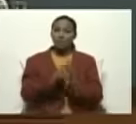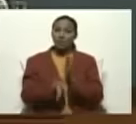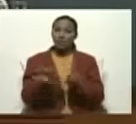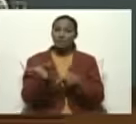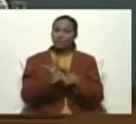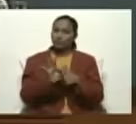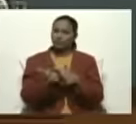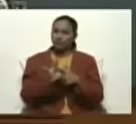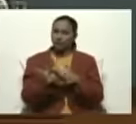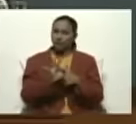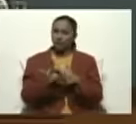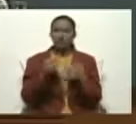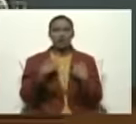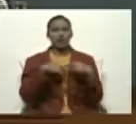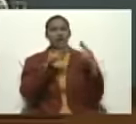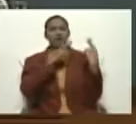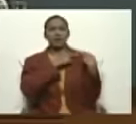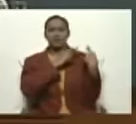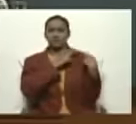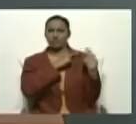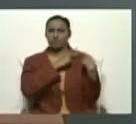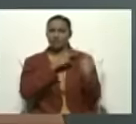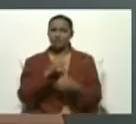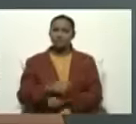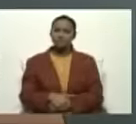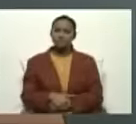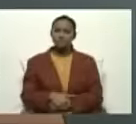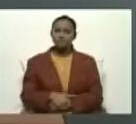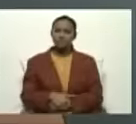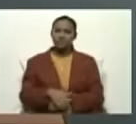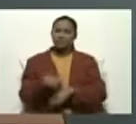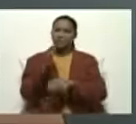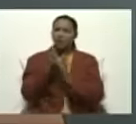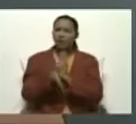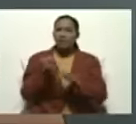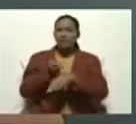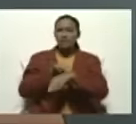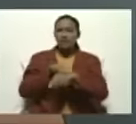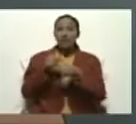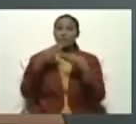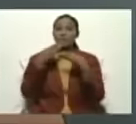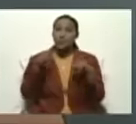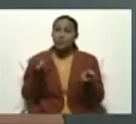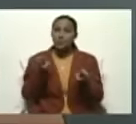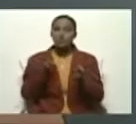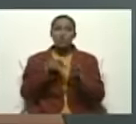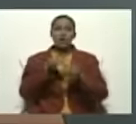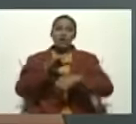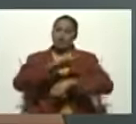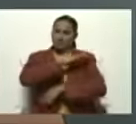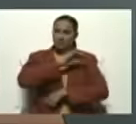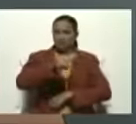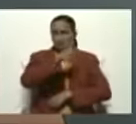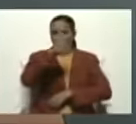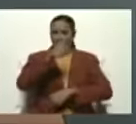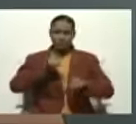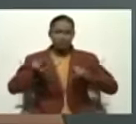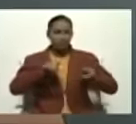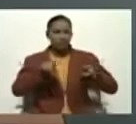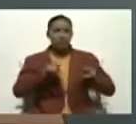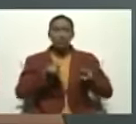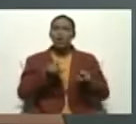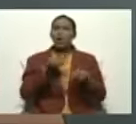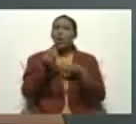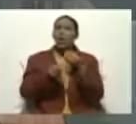de conducir los procesos de trabajo en el Ministerio Público, con cada uno de sus directores generales, bueno, siempre tratamos de buscar de qué